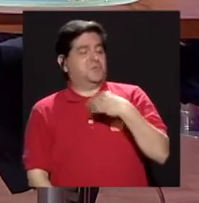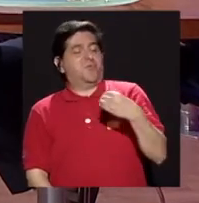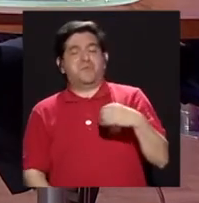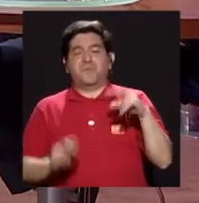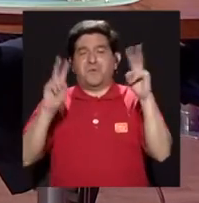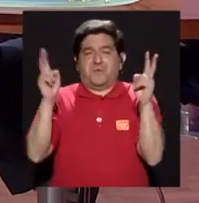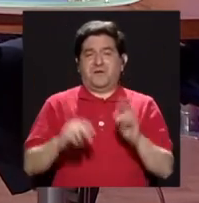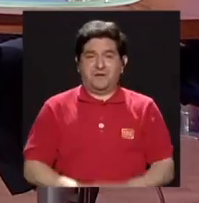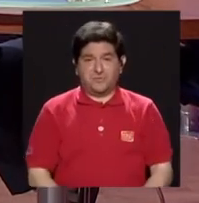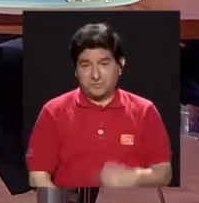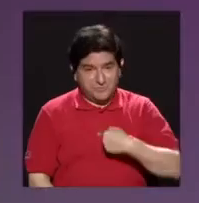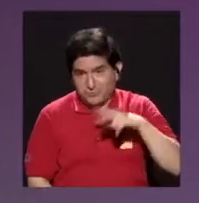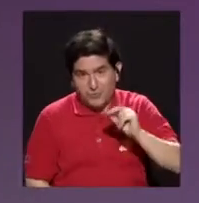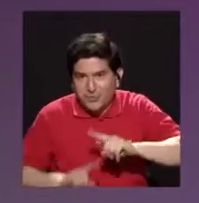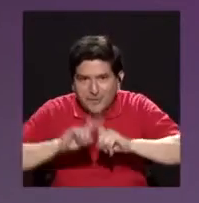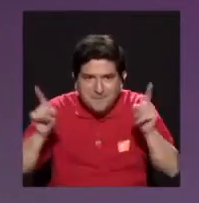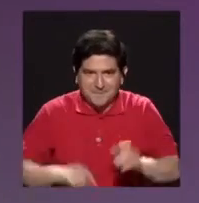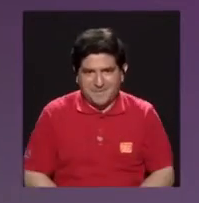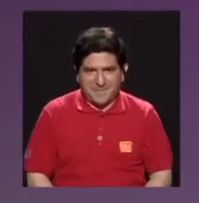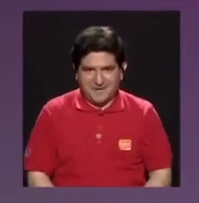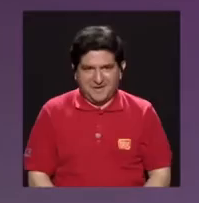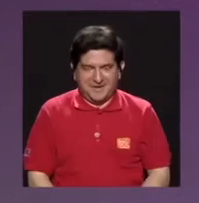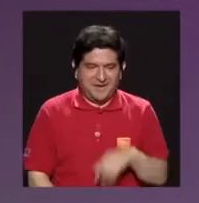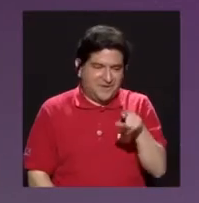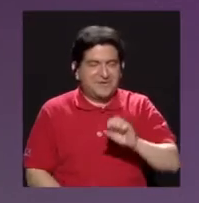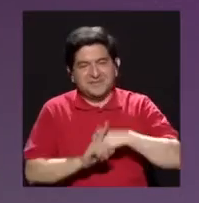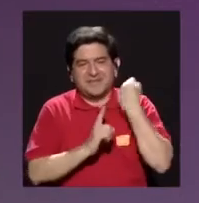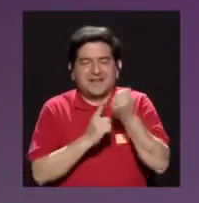no soy blanca, pero de esta